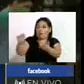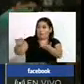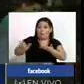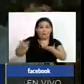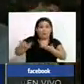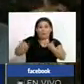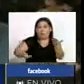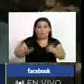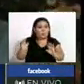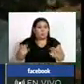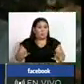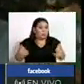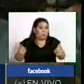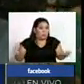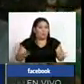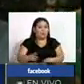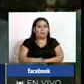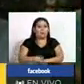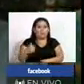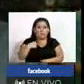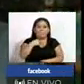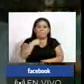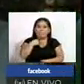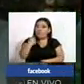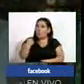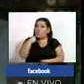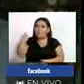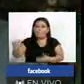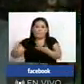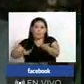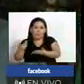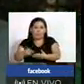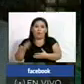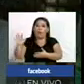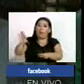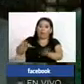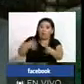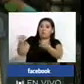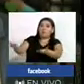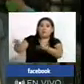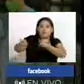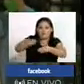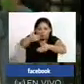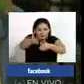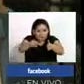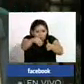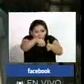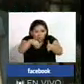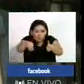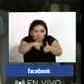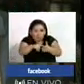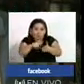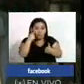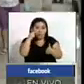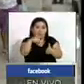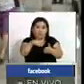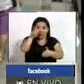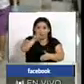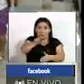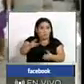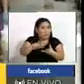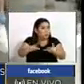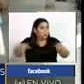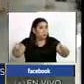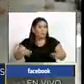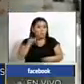es lo que estamos teniendo, batallando, que no tenemos proveedores. Hay veces que despachan huevo, hay veces que no hay huevo. Entonces, esta semana el huevo fue el que se escaseó. Si